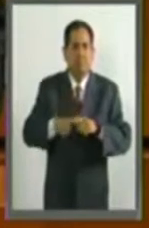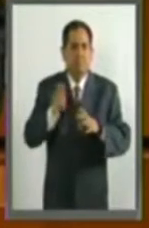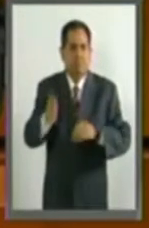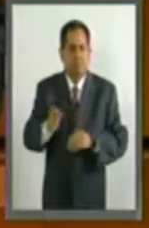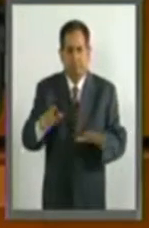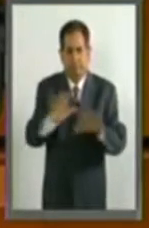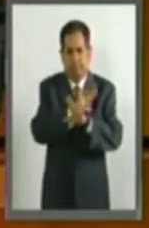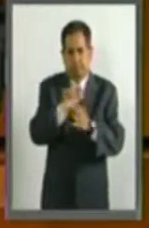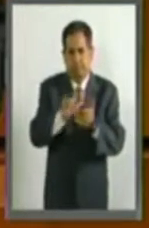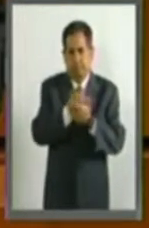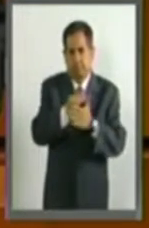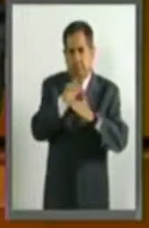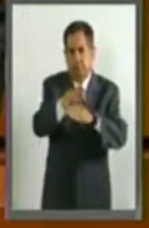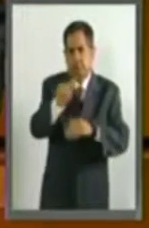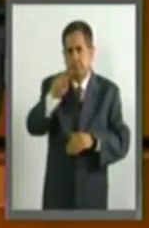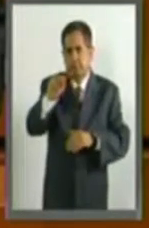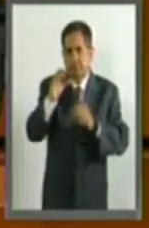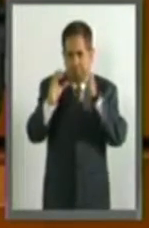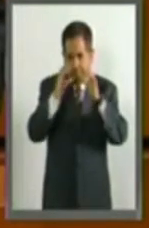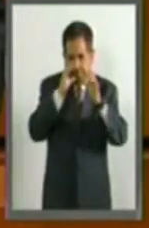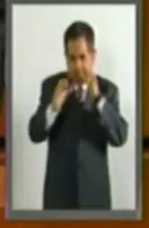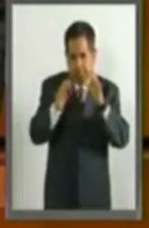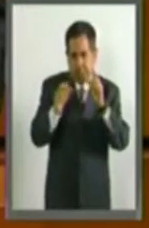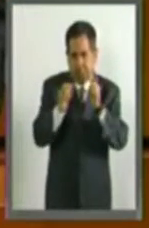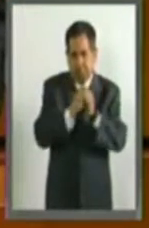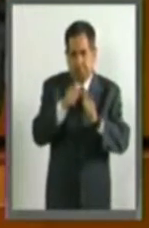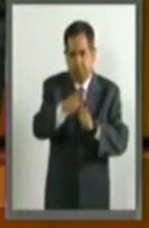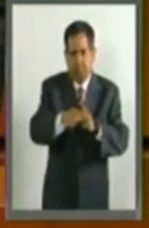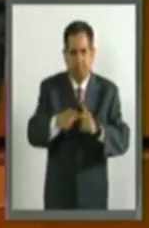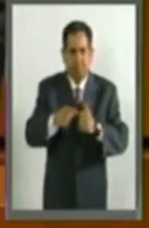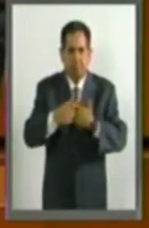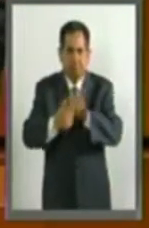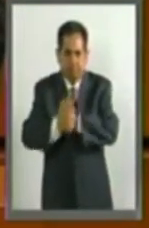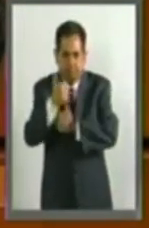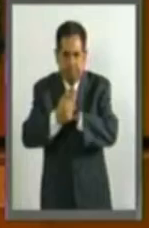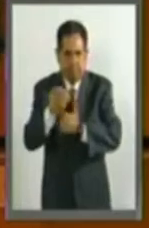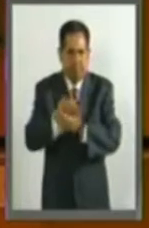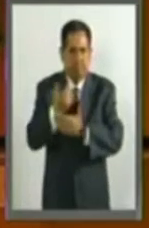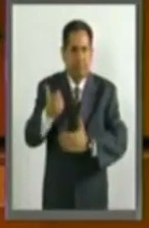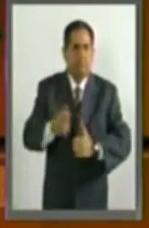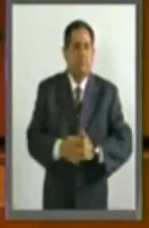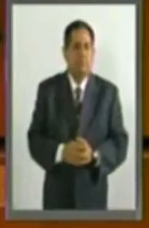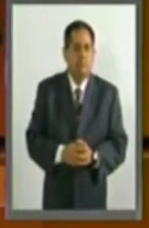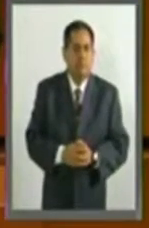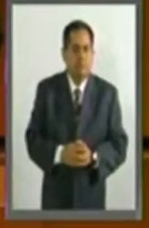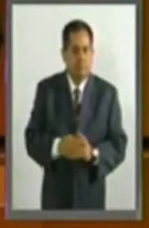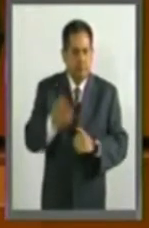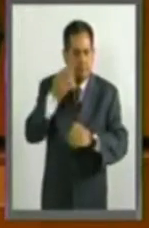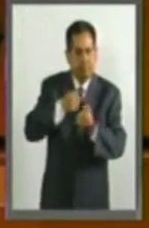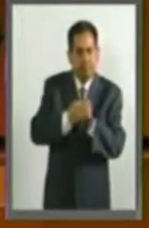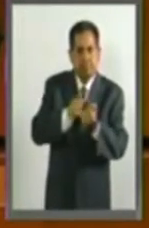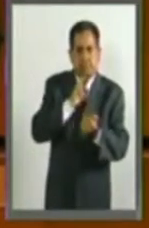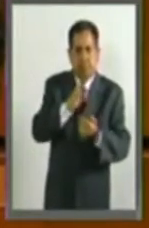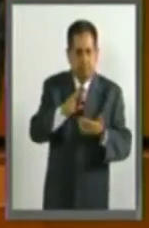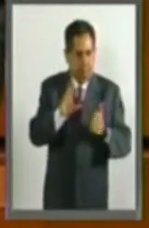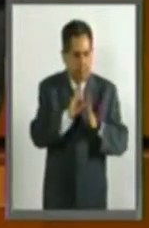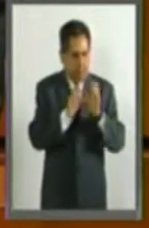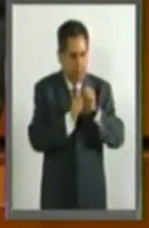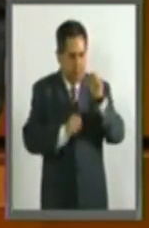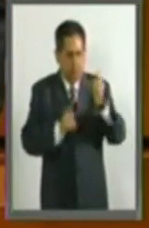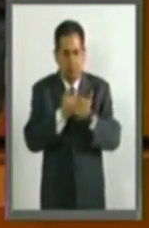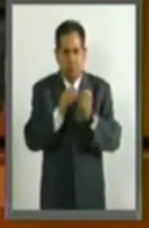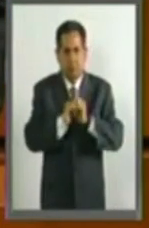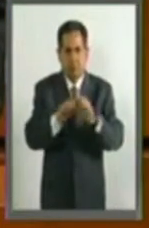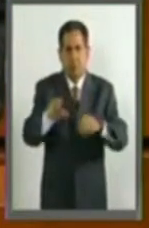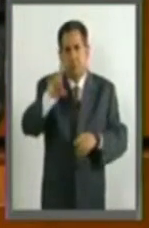la reforma en materia de telecomunicaciones y competencia económica. Su respaldo constitucional fue publicado en el